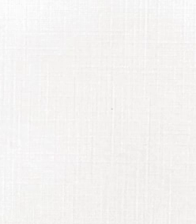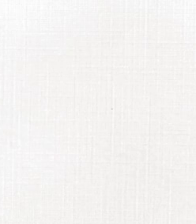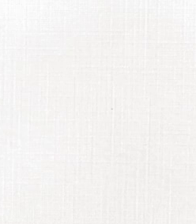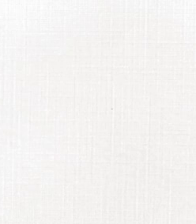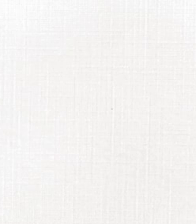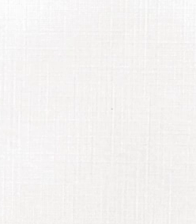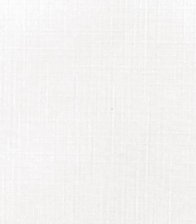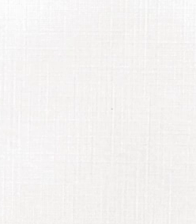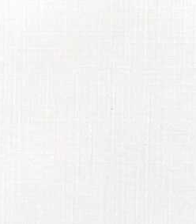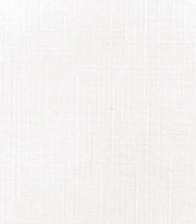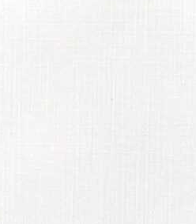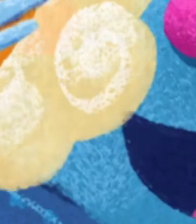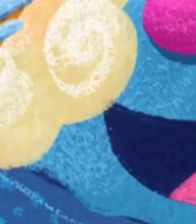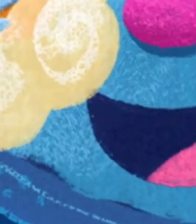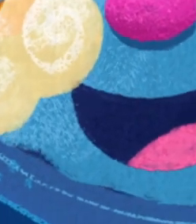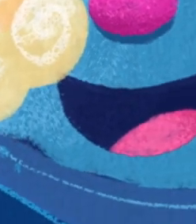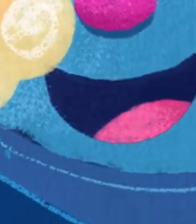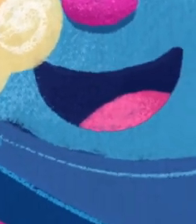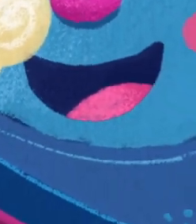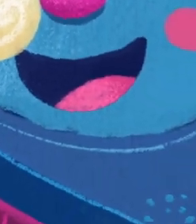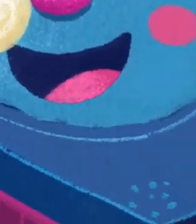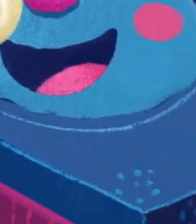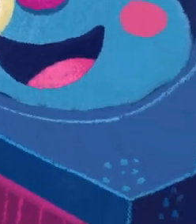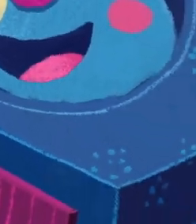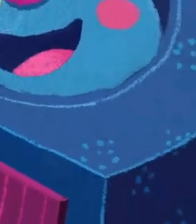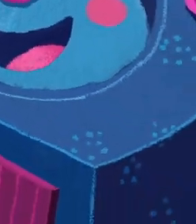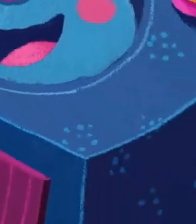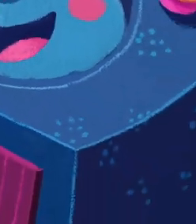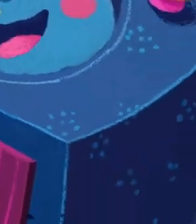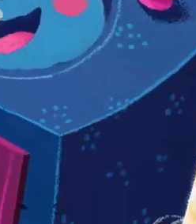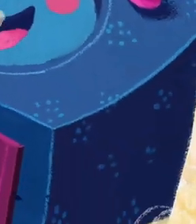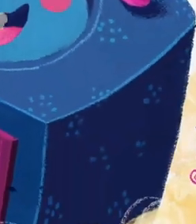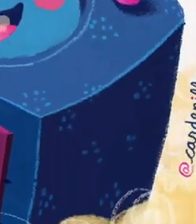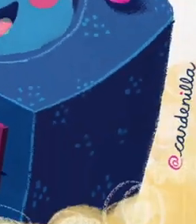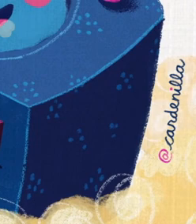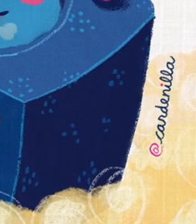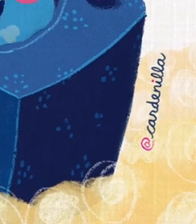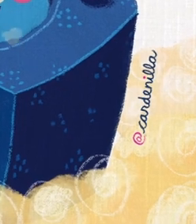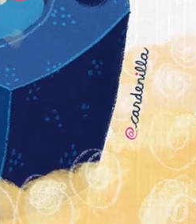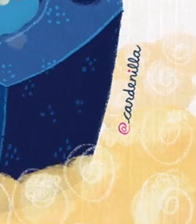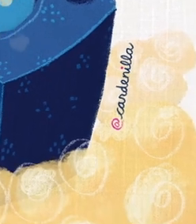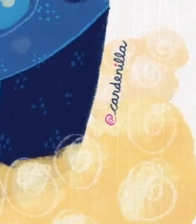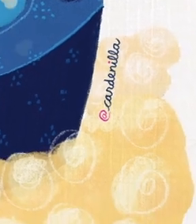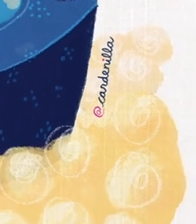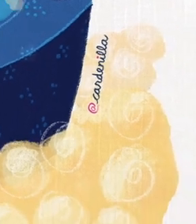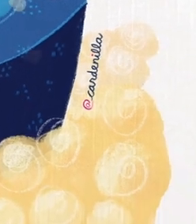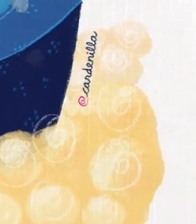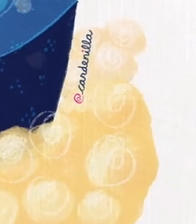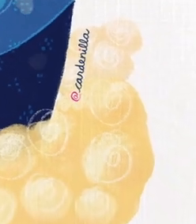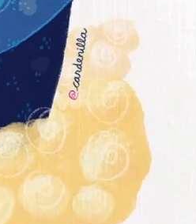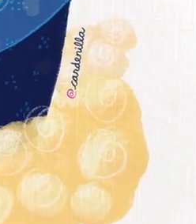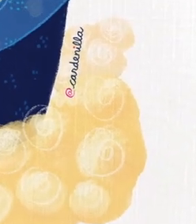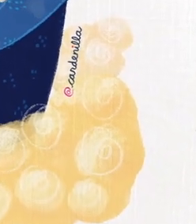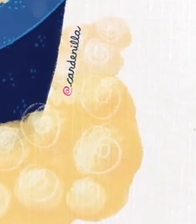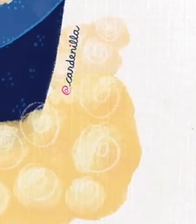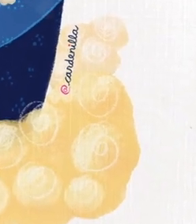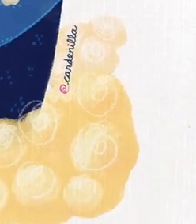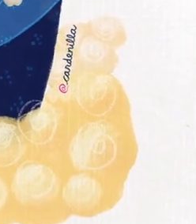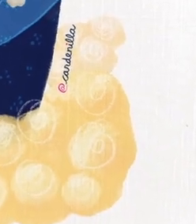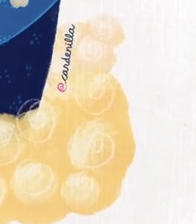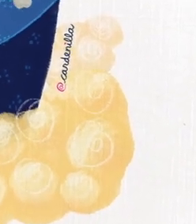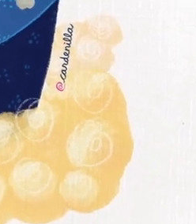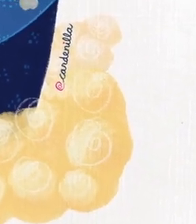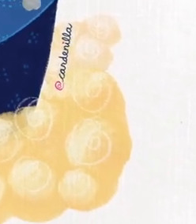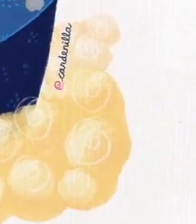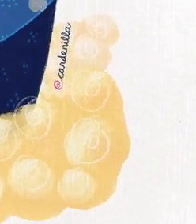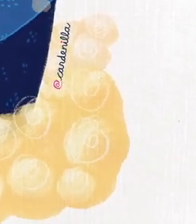Cuidarnos está en nuestras manos. Para evitar el contagio de COVID-19, lava frecuentemente tus manos con jabón, sobre todo